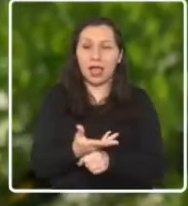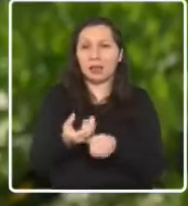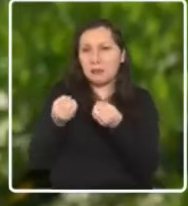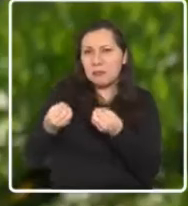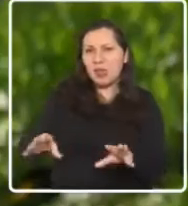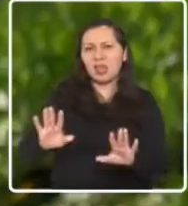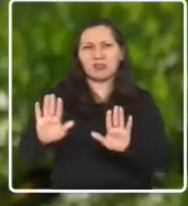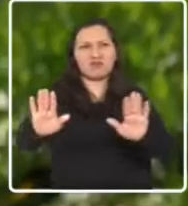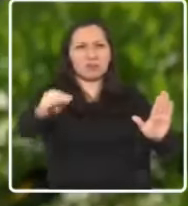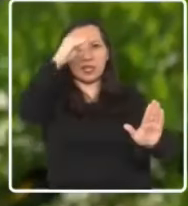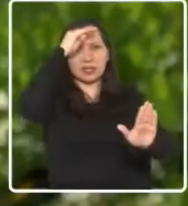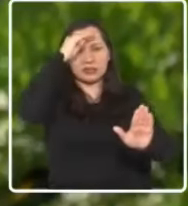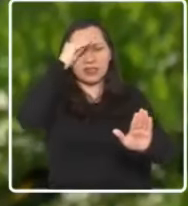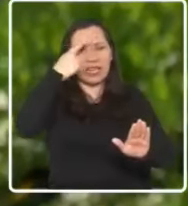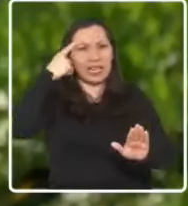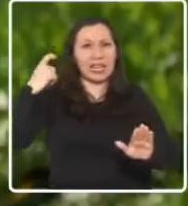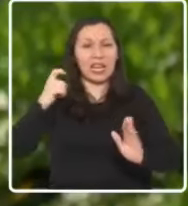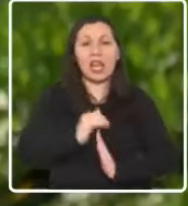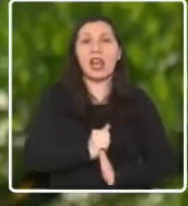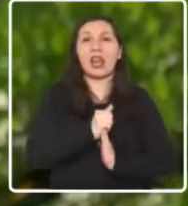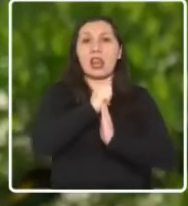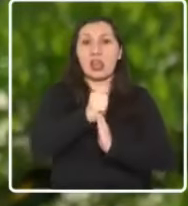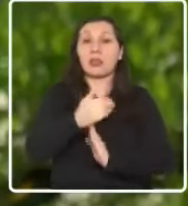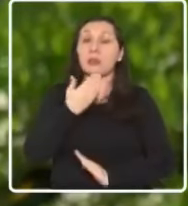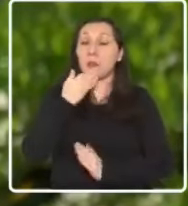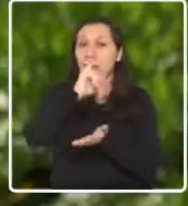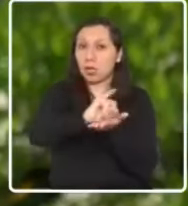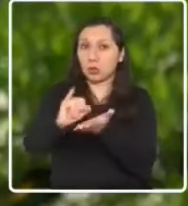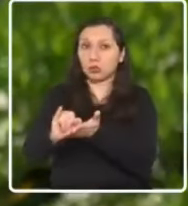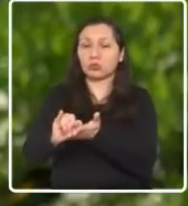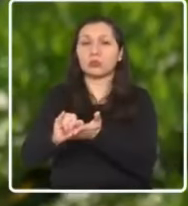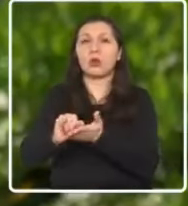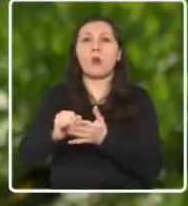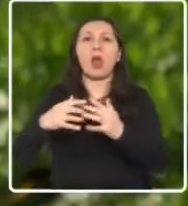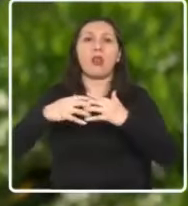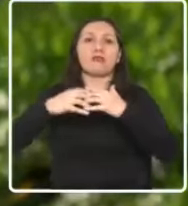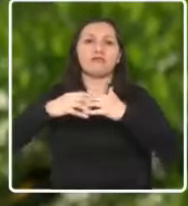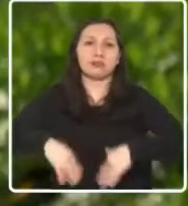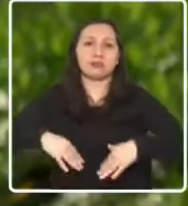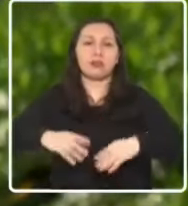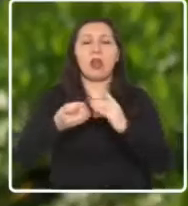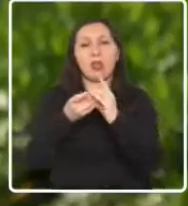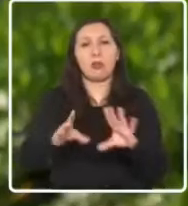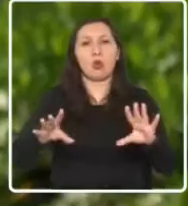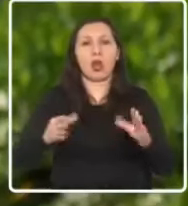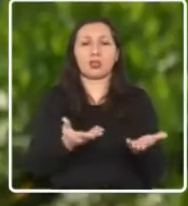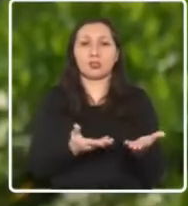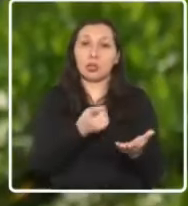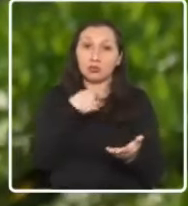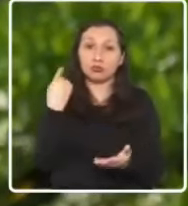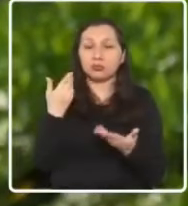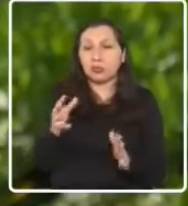de credibilidad en líderes e instituciones debilitan nuestra democracia. Y como